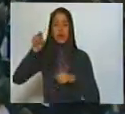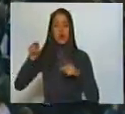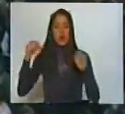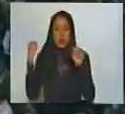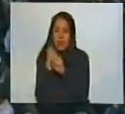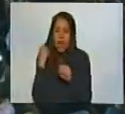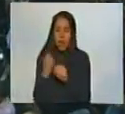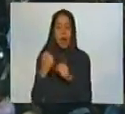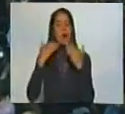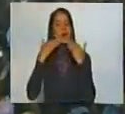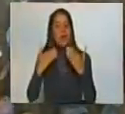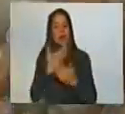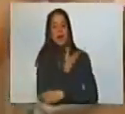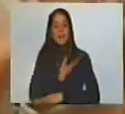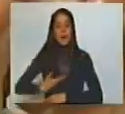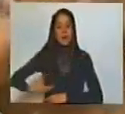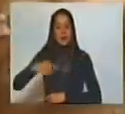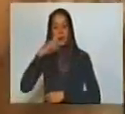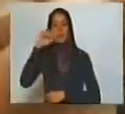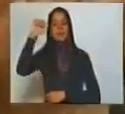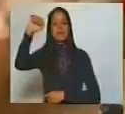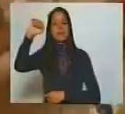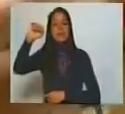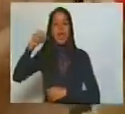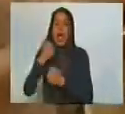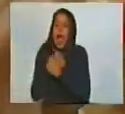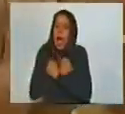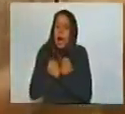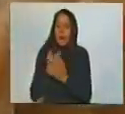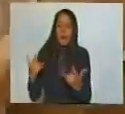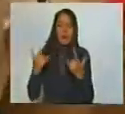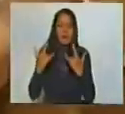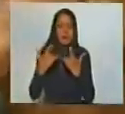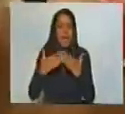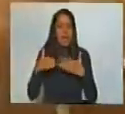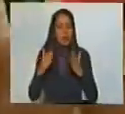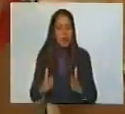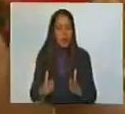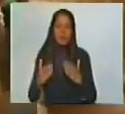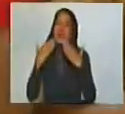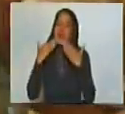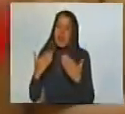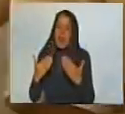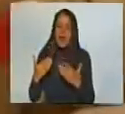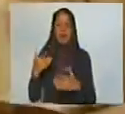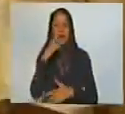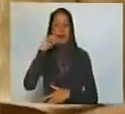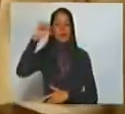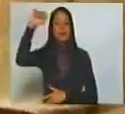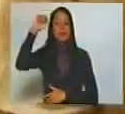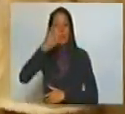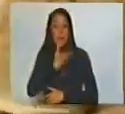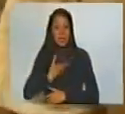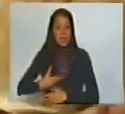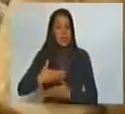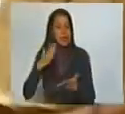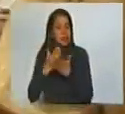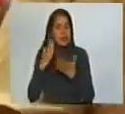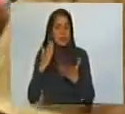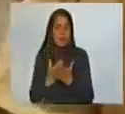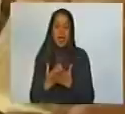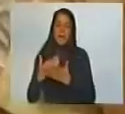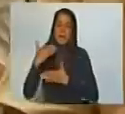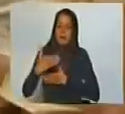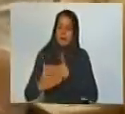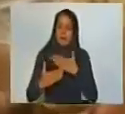trabajo. Gracias presidente Nicolás Maduro por su amor para esta juventud. Gracias presidente Nicolás Maduro por siempre seguir los pasos